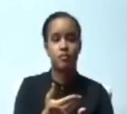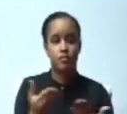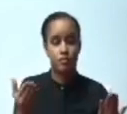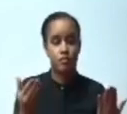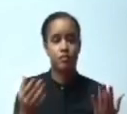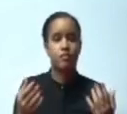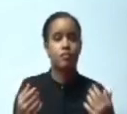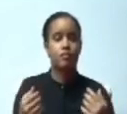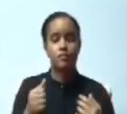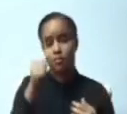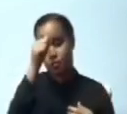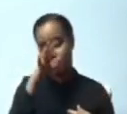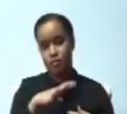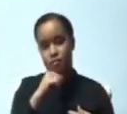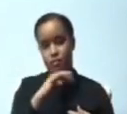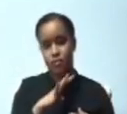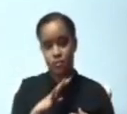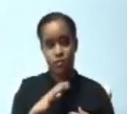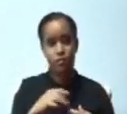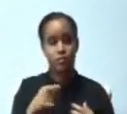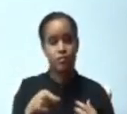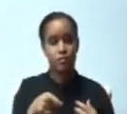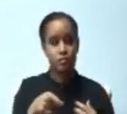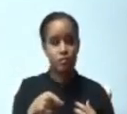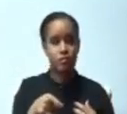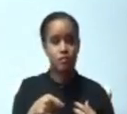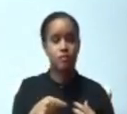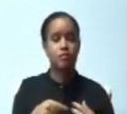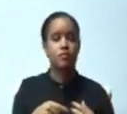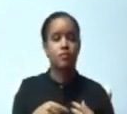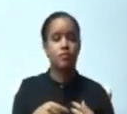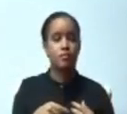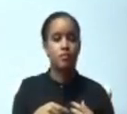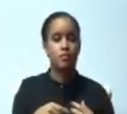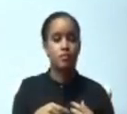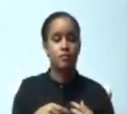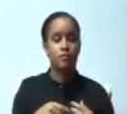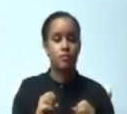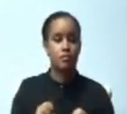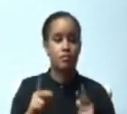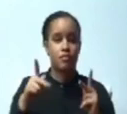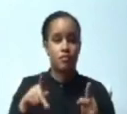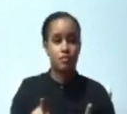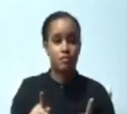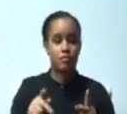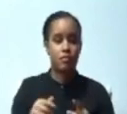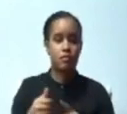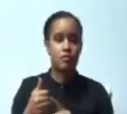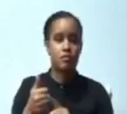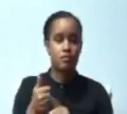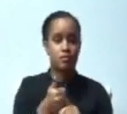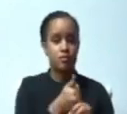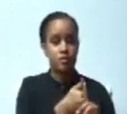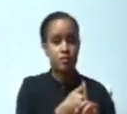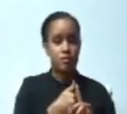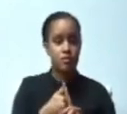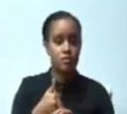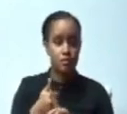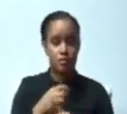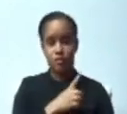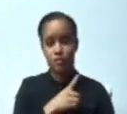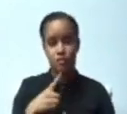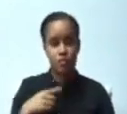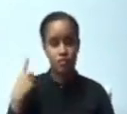muchachos y muchachas es una valiosa oportunidad que da la Cámara de Diputados para